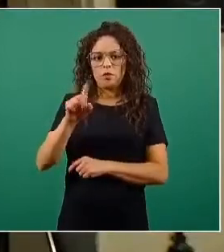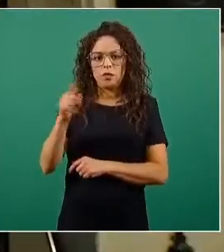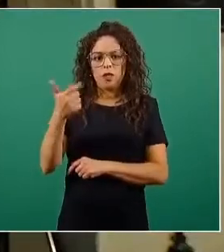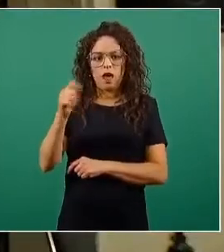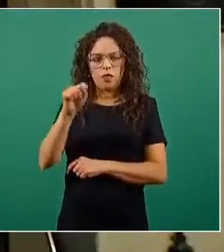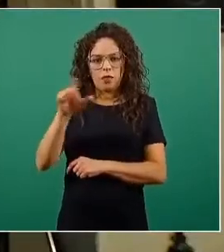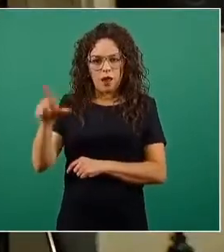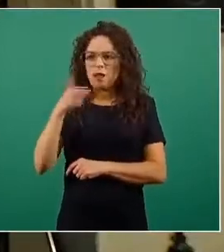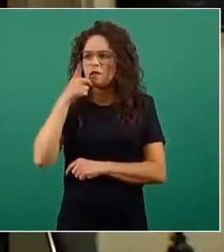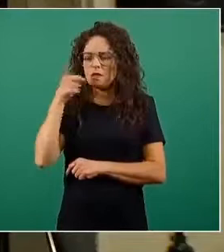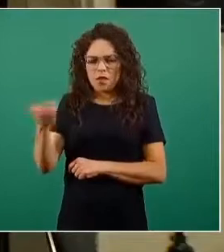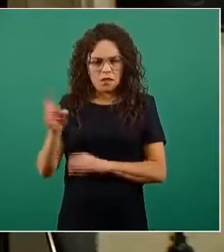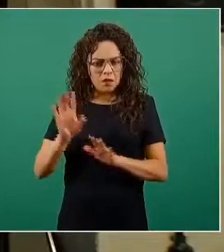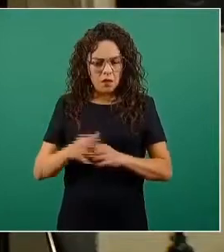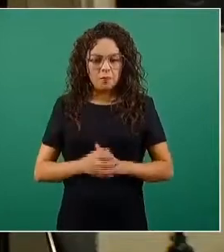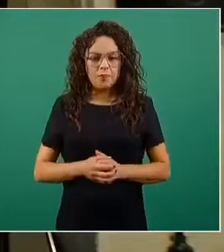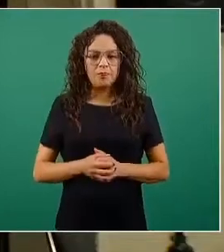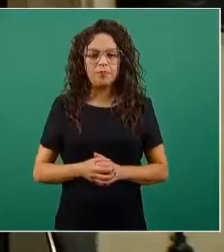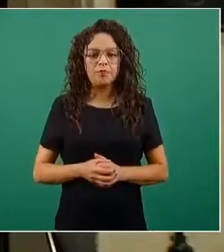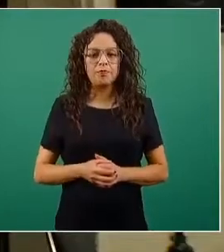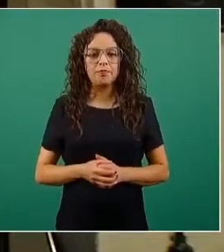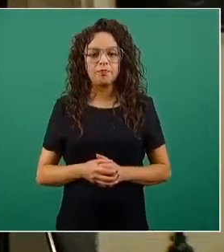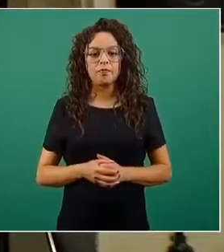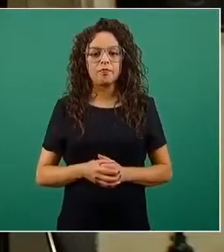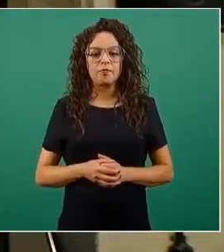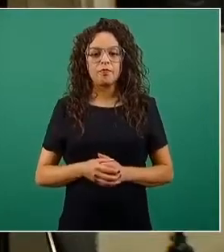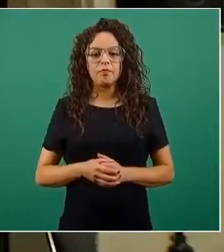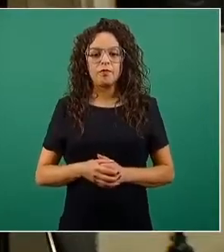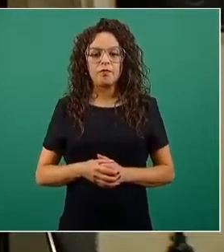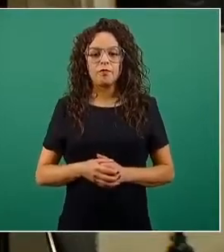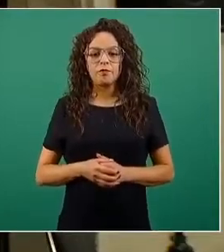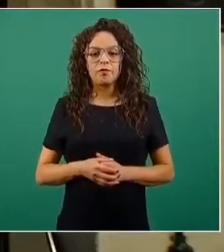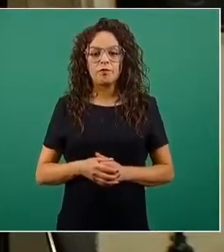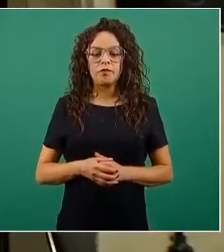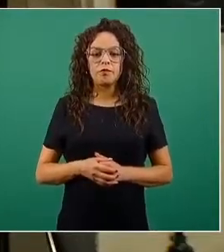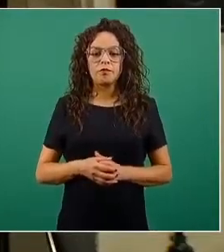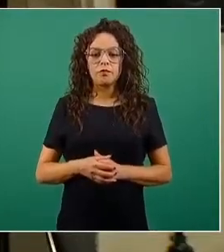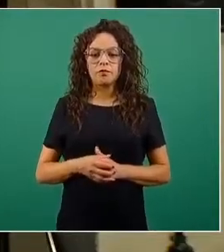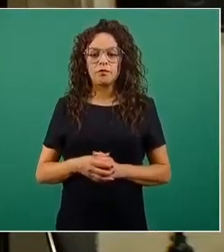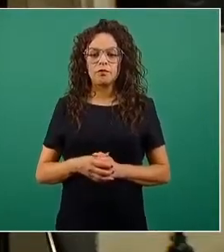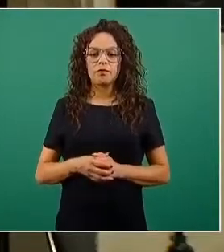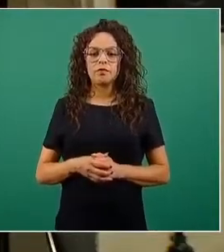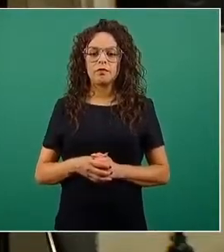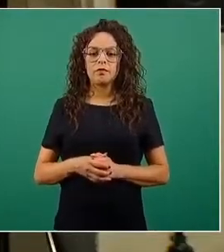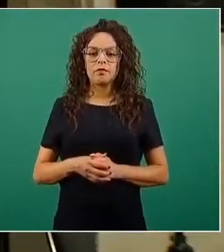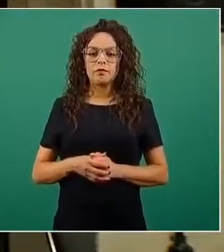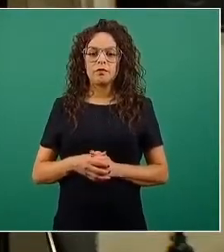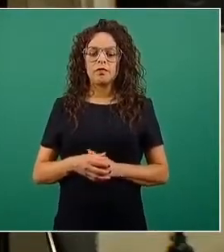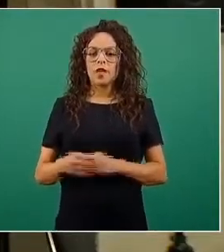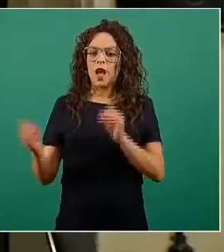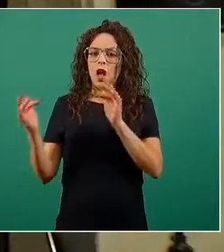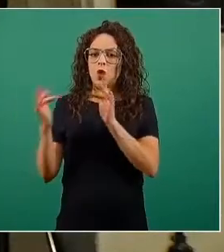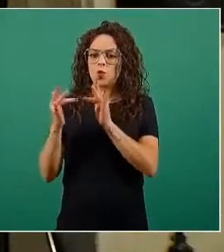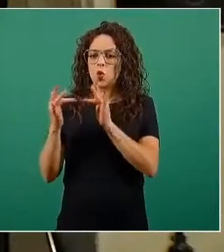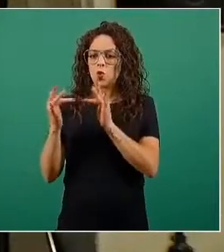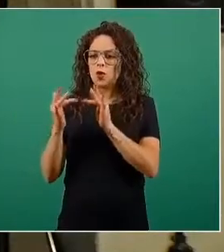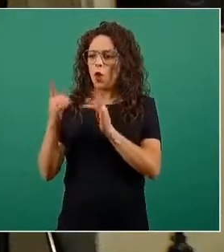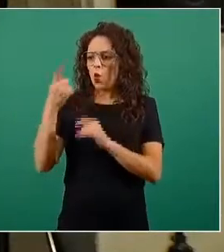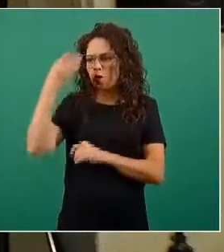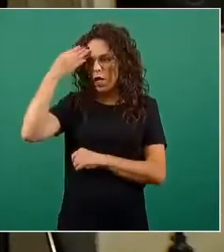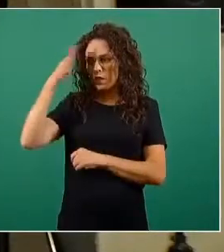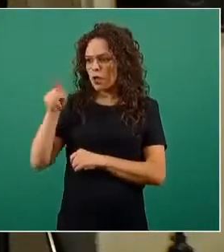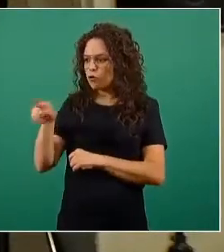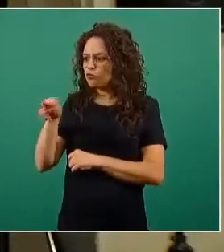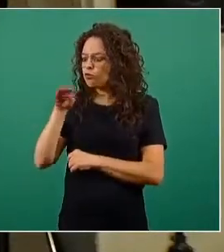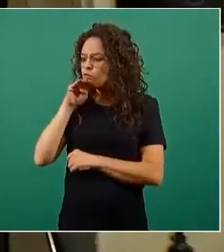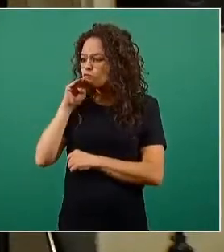Facebook, que fue contactada la mamá de la usuaria en el estado de Guadalajara y le habían